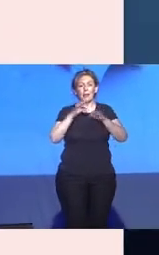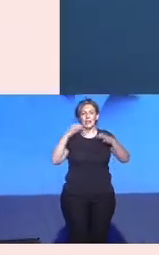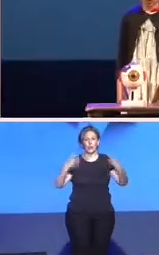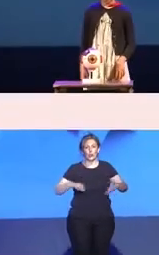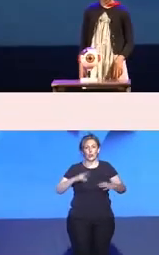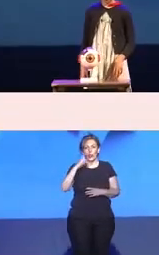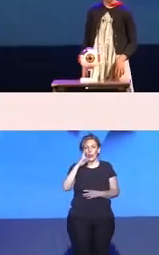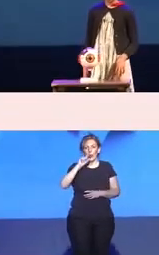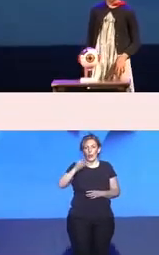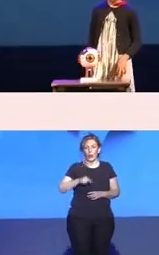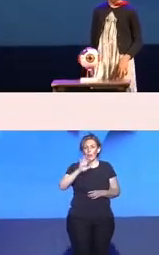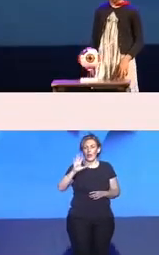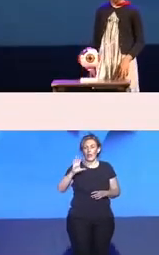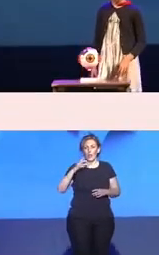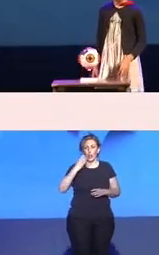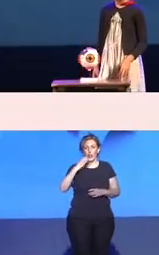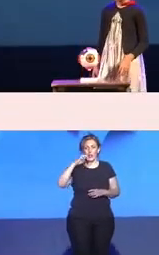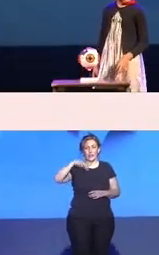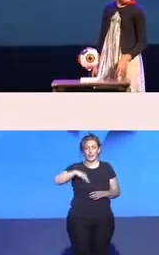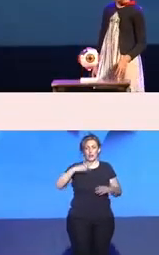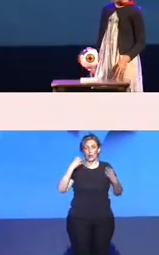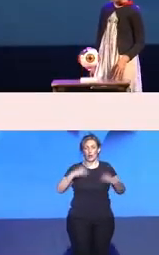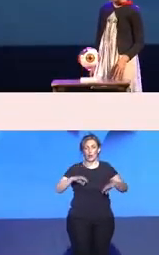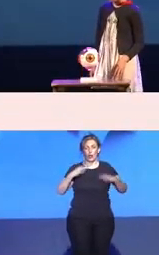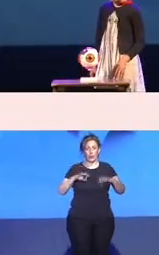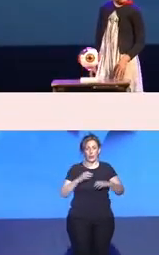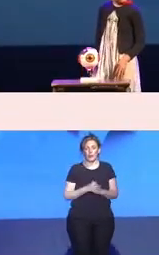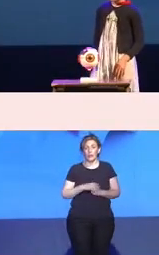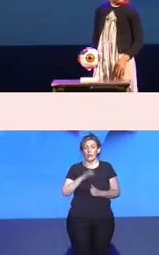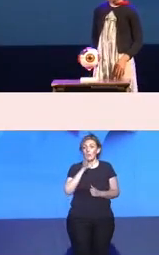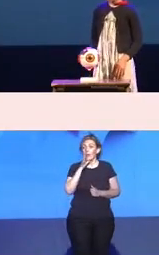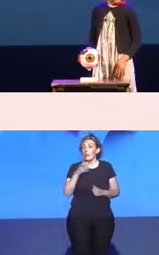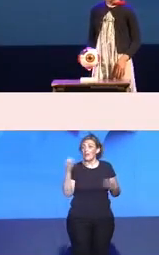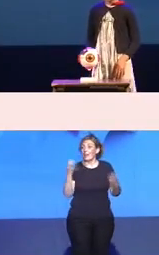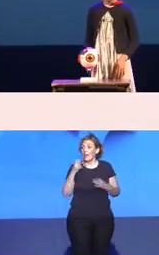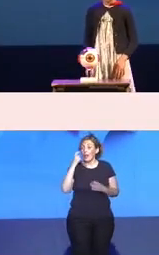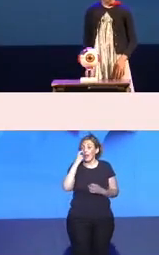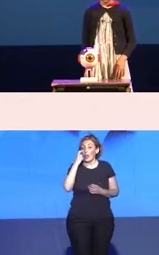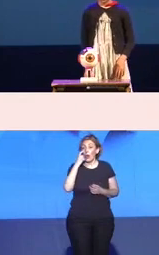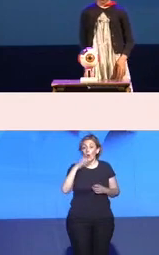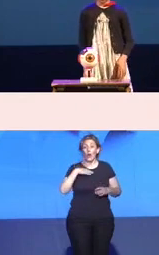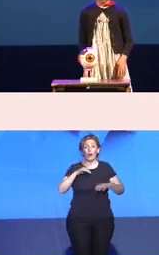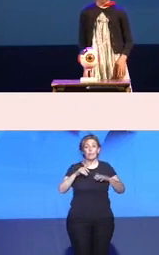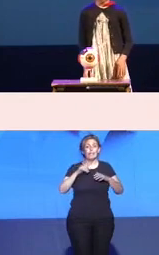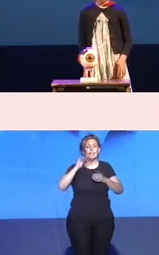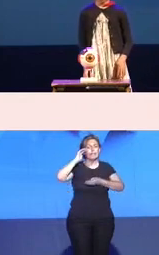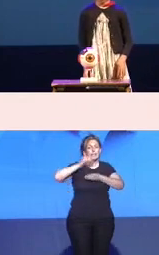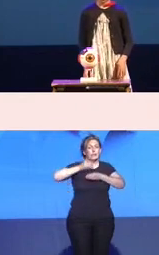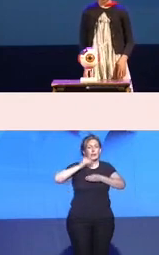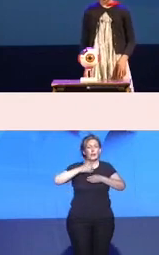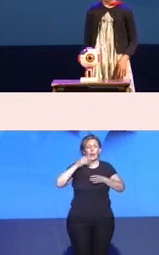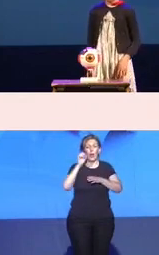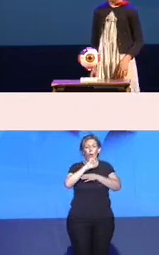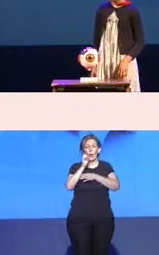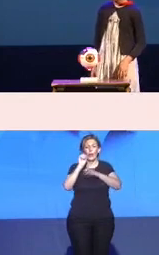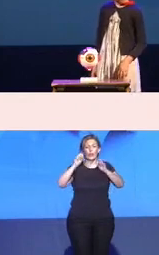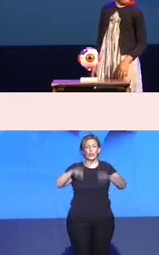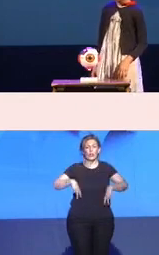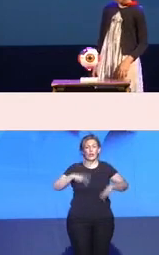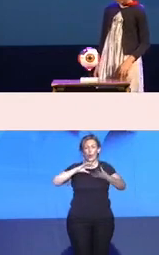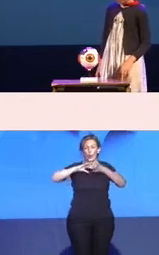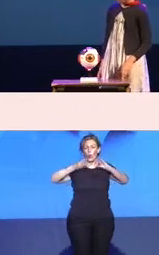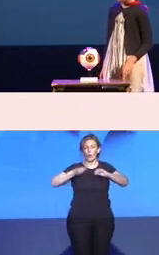medir 2,5 centímetros, que es su tamaño normal. Para que el ojo se pueda mover sin tener que mover el cuello, hay unos